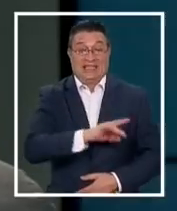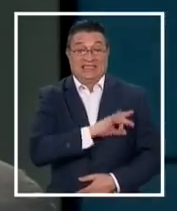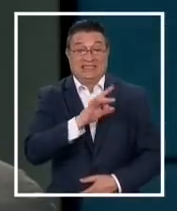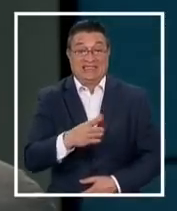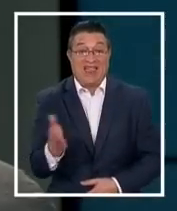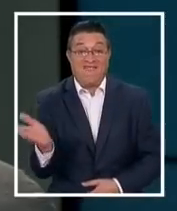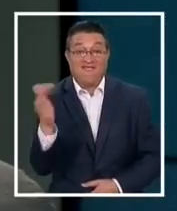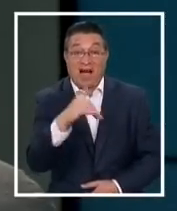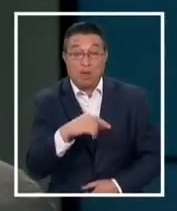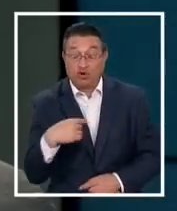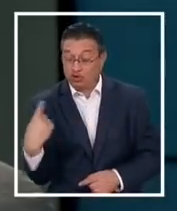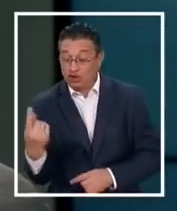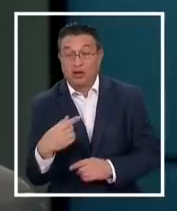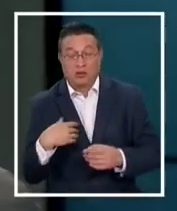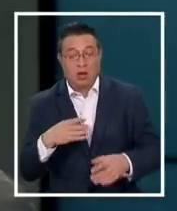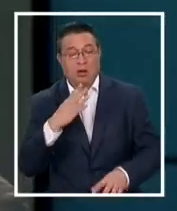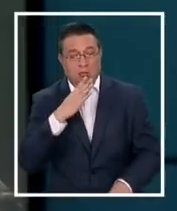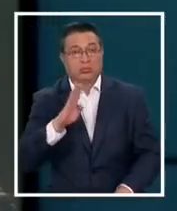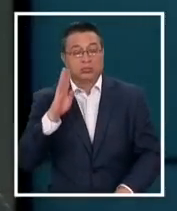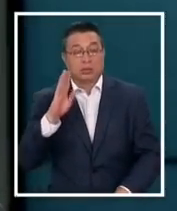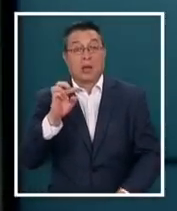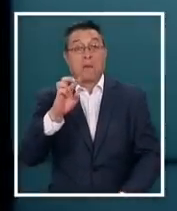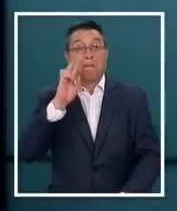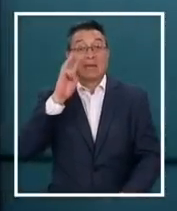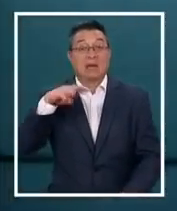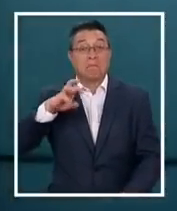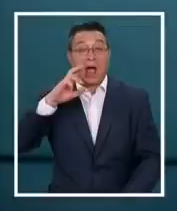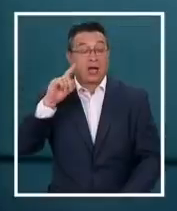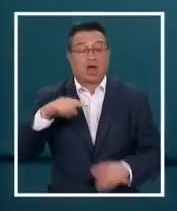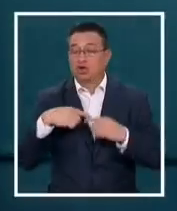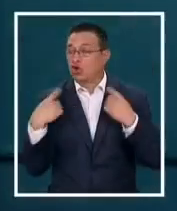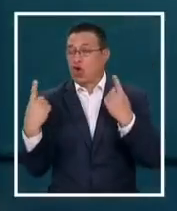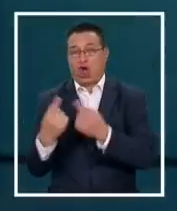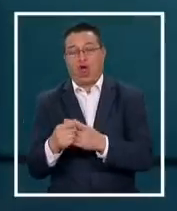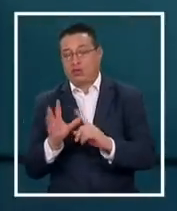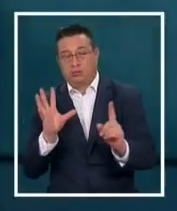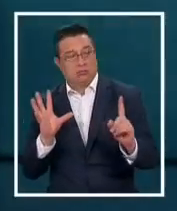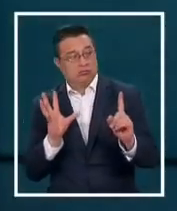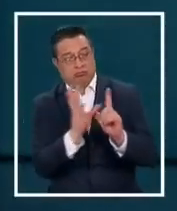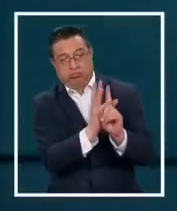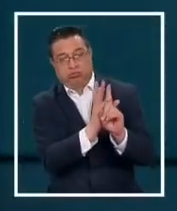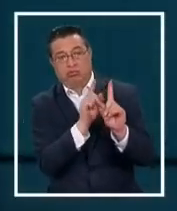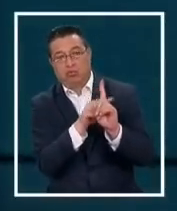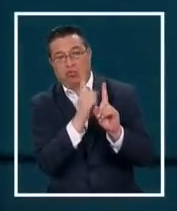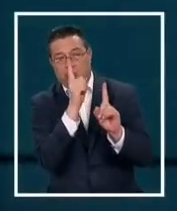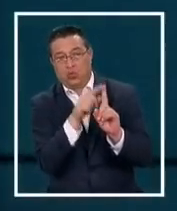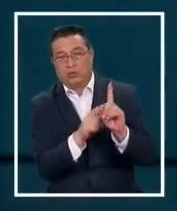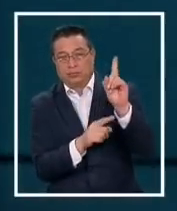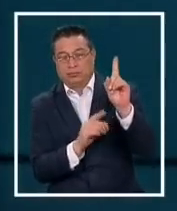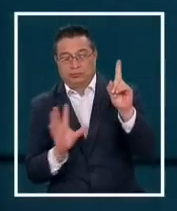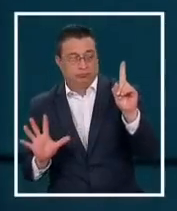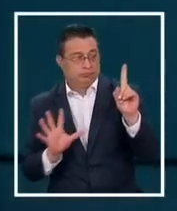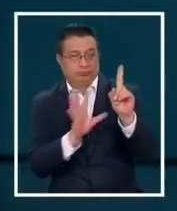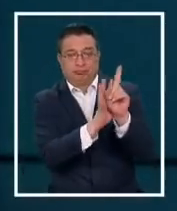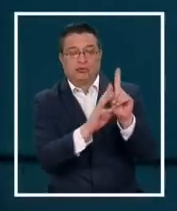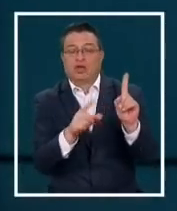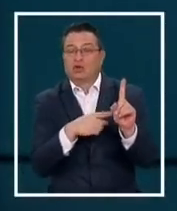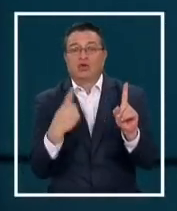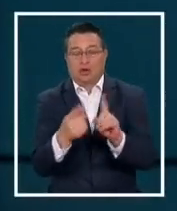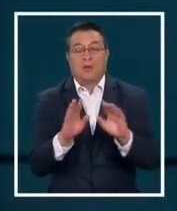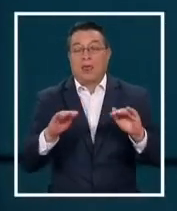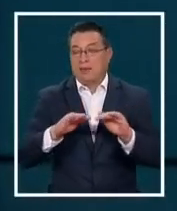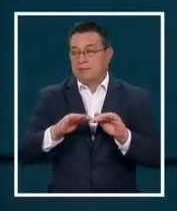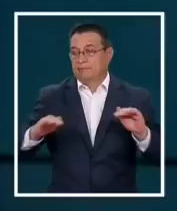súper comprometidos a que en una primaria presidencial nos vamos a poner todos detrás del candidato que gane. Y eso yo creo que le da cierto nivel